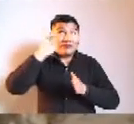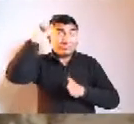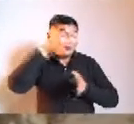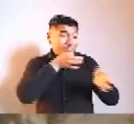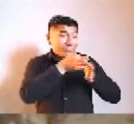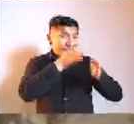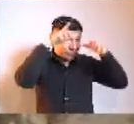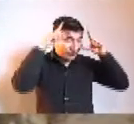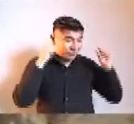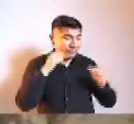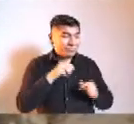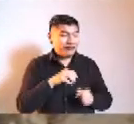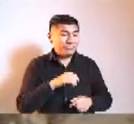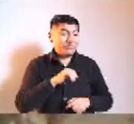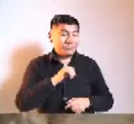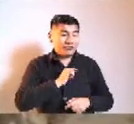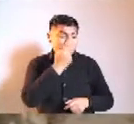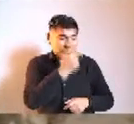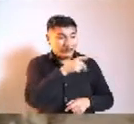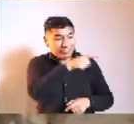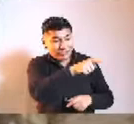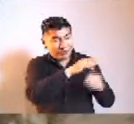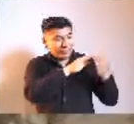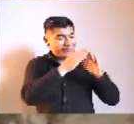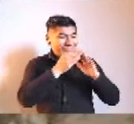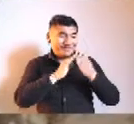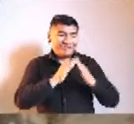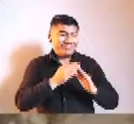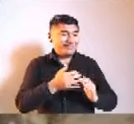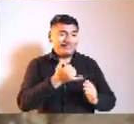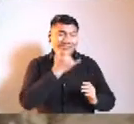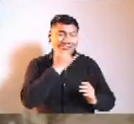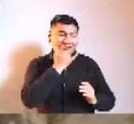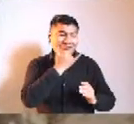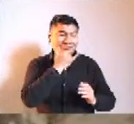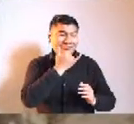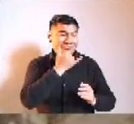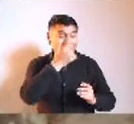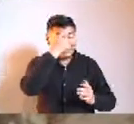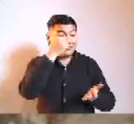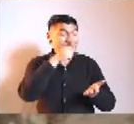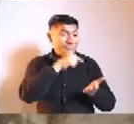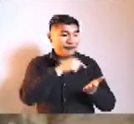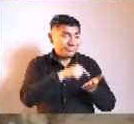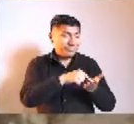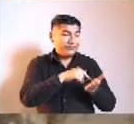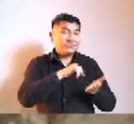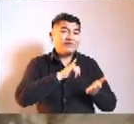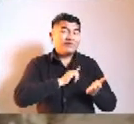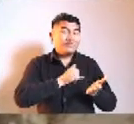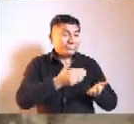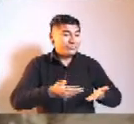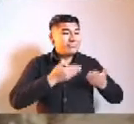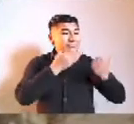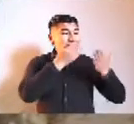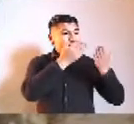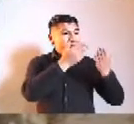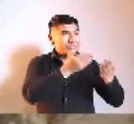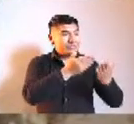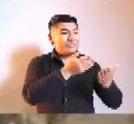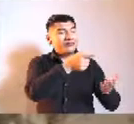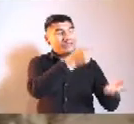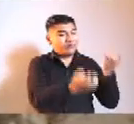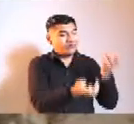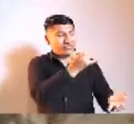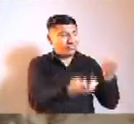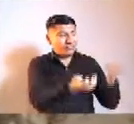Ya veo que este es un pueblo obstinado, por eso déjame obrar, mi ira arderá